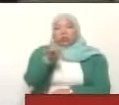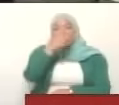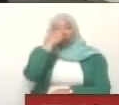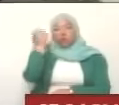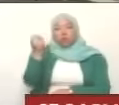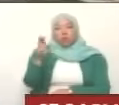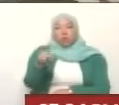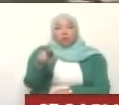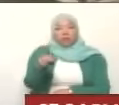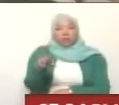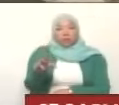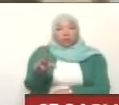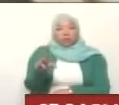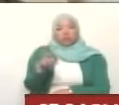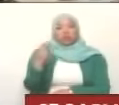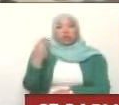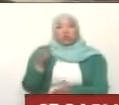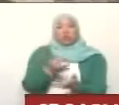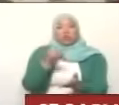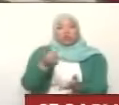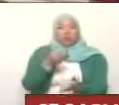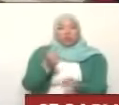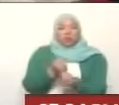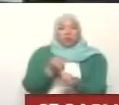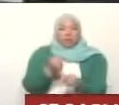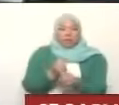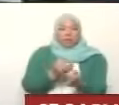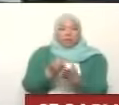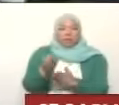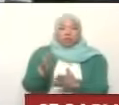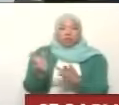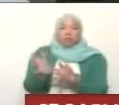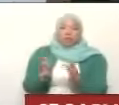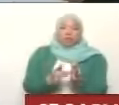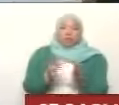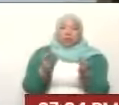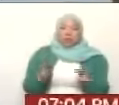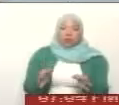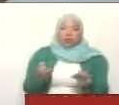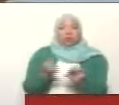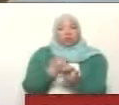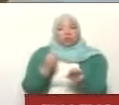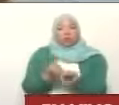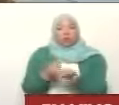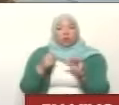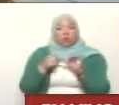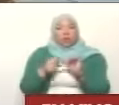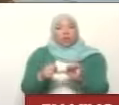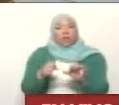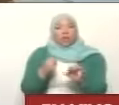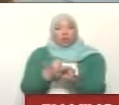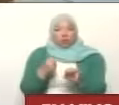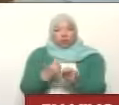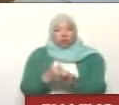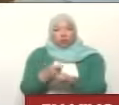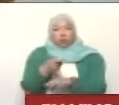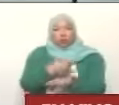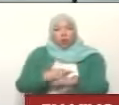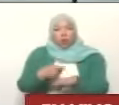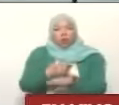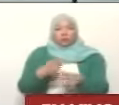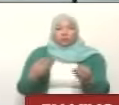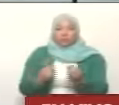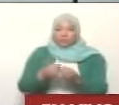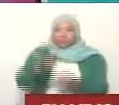inolvidable. Y como siempre digo yo, si abril fue de trabajo intenso, gobernando junto